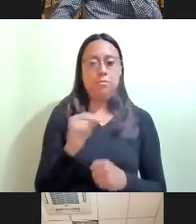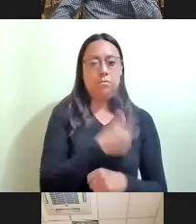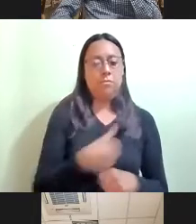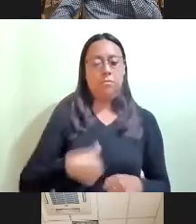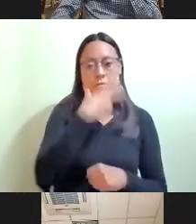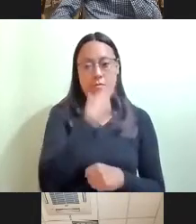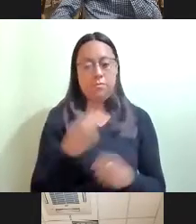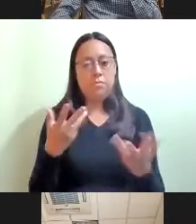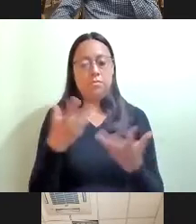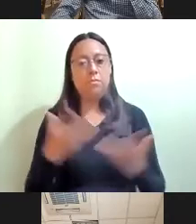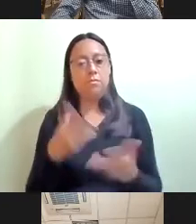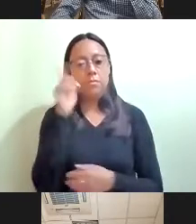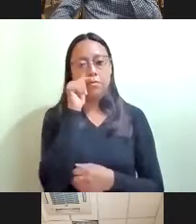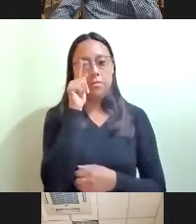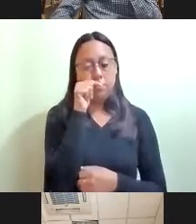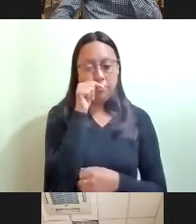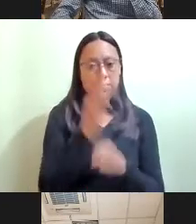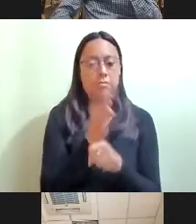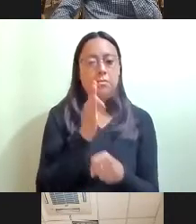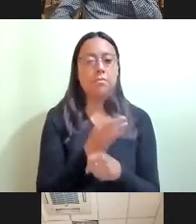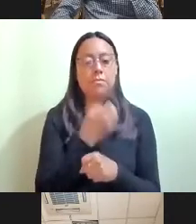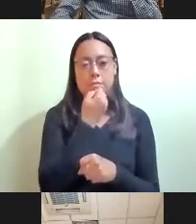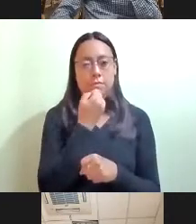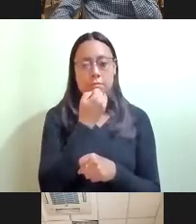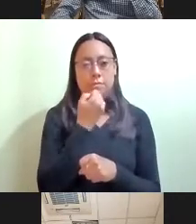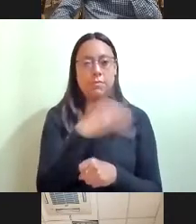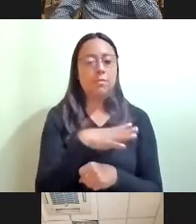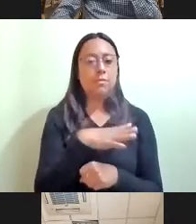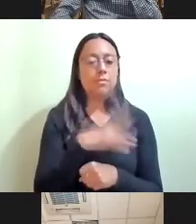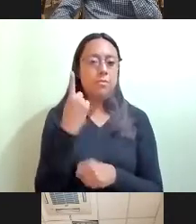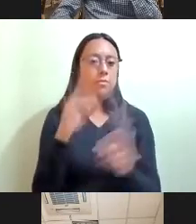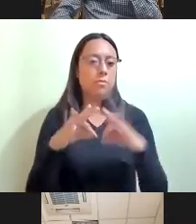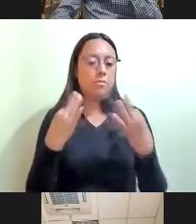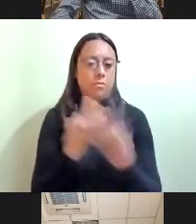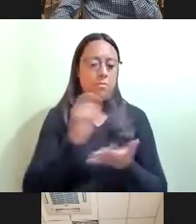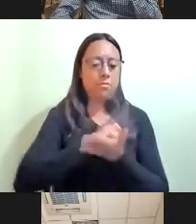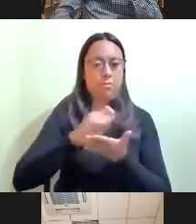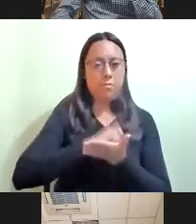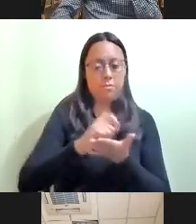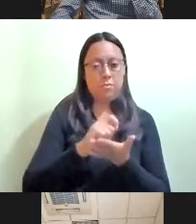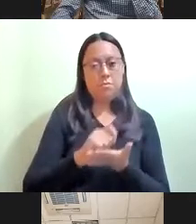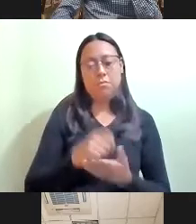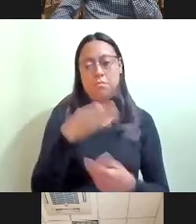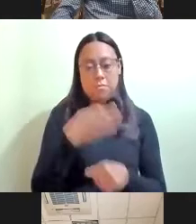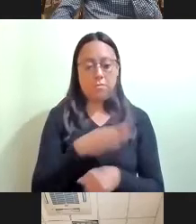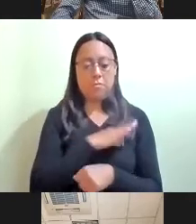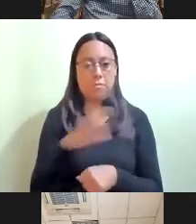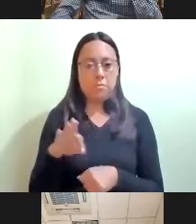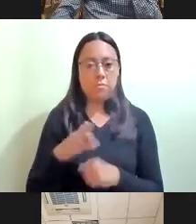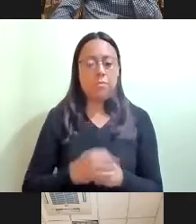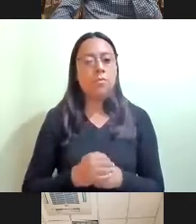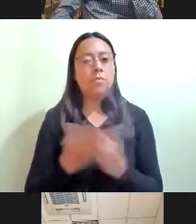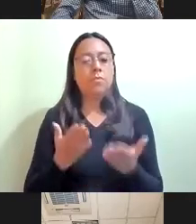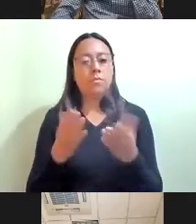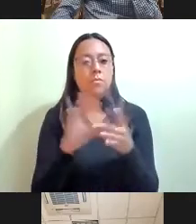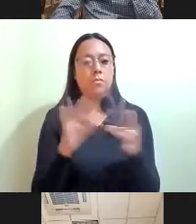avisando desde ahora, y de una manera escrita, pues está señalando que lo